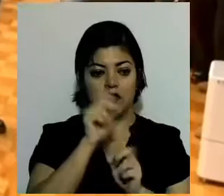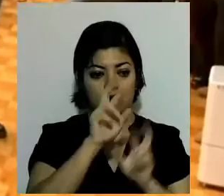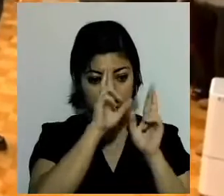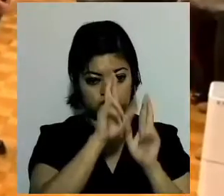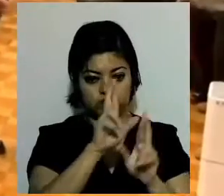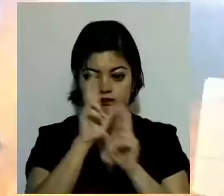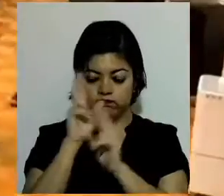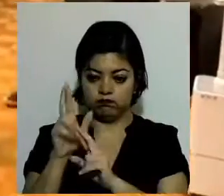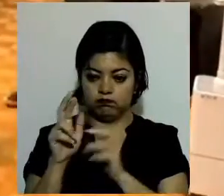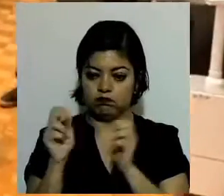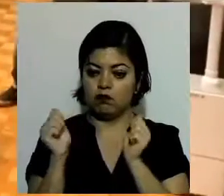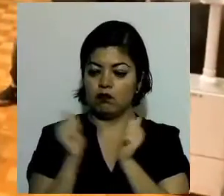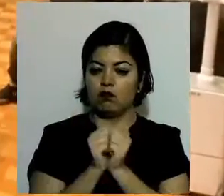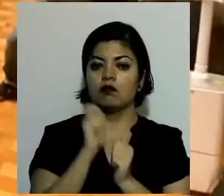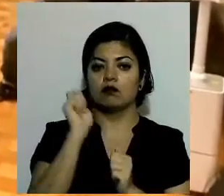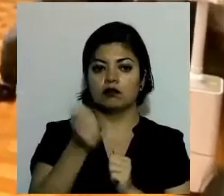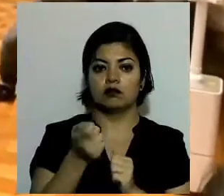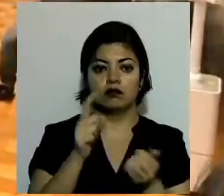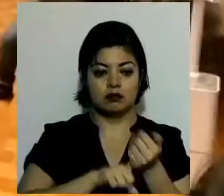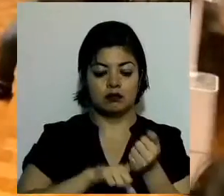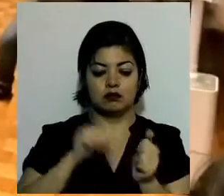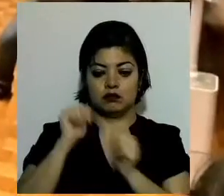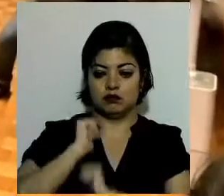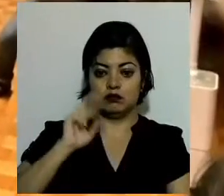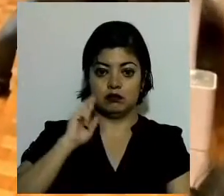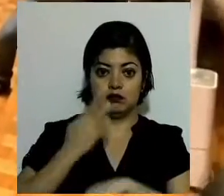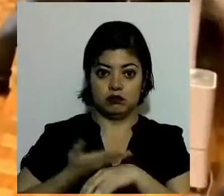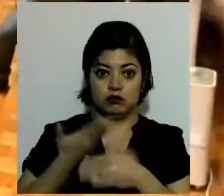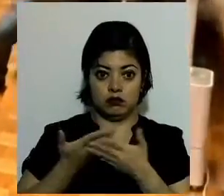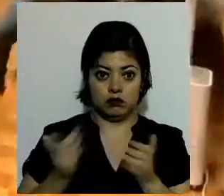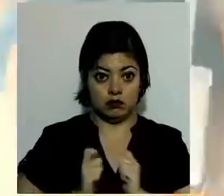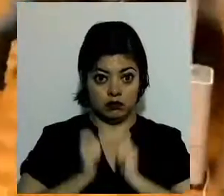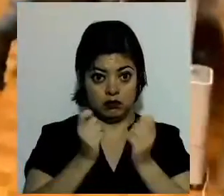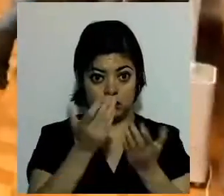con los deberes de su encargo.